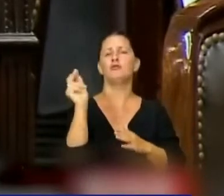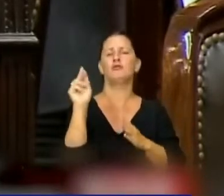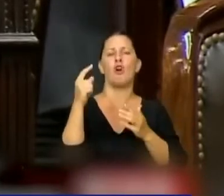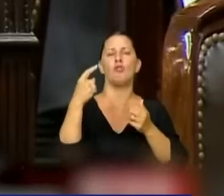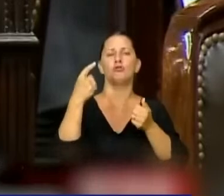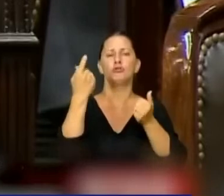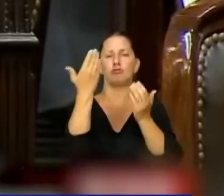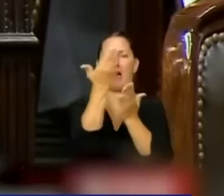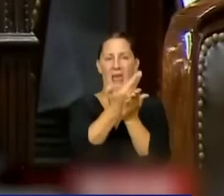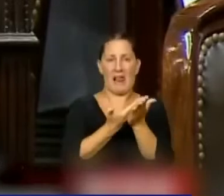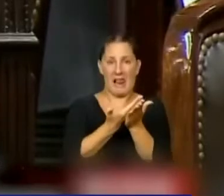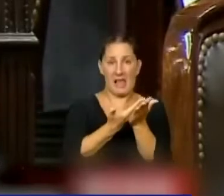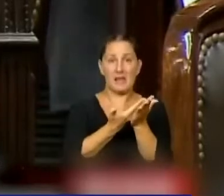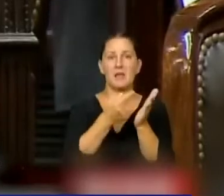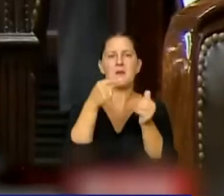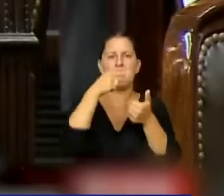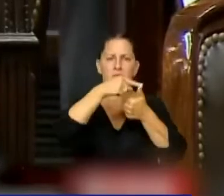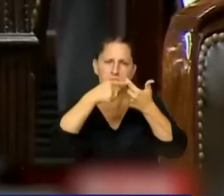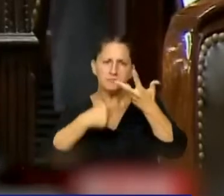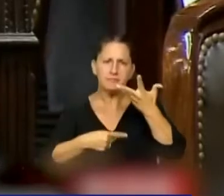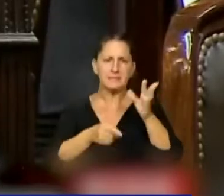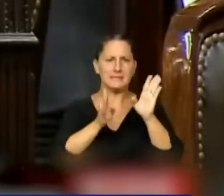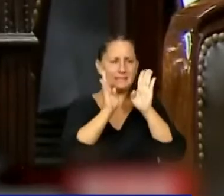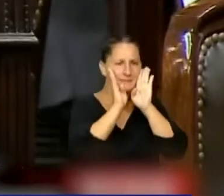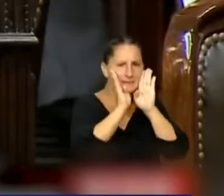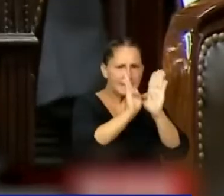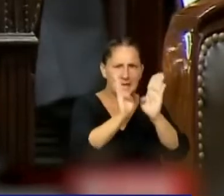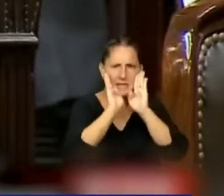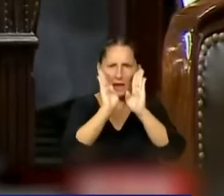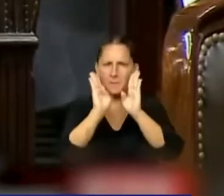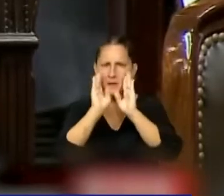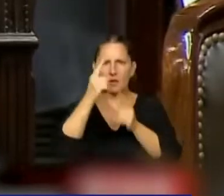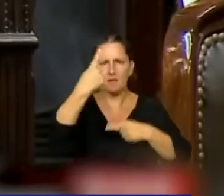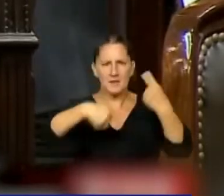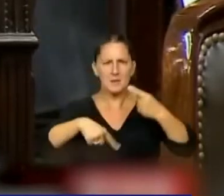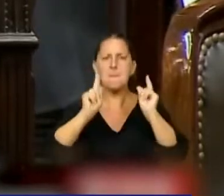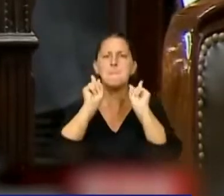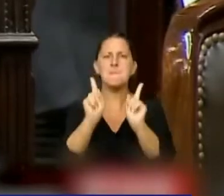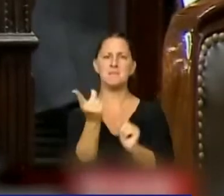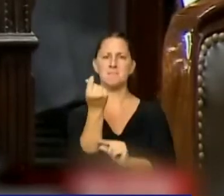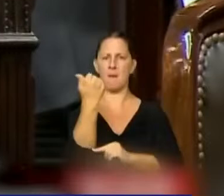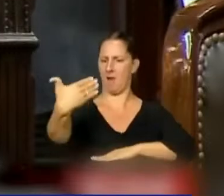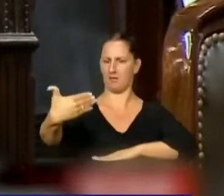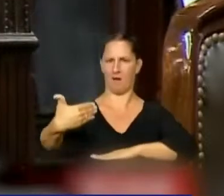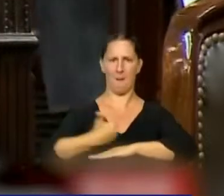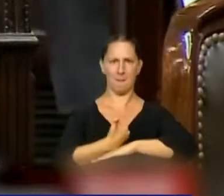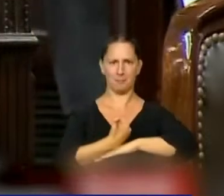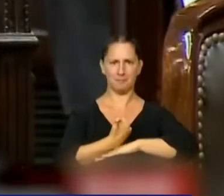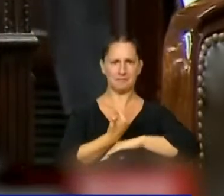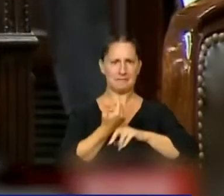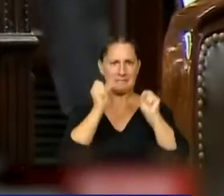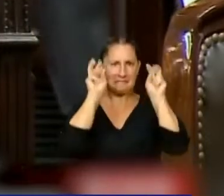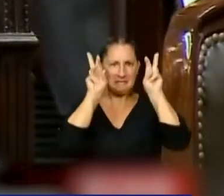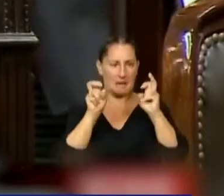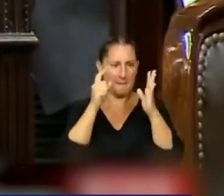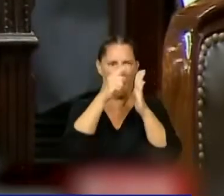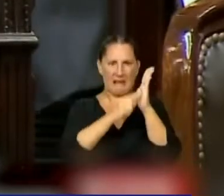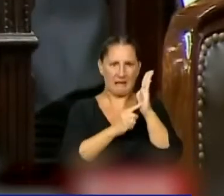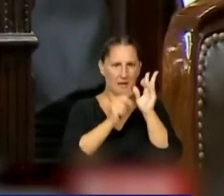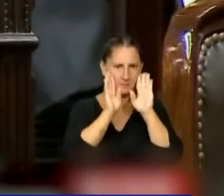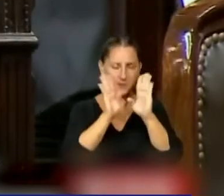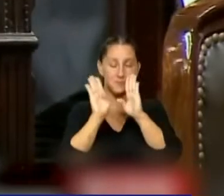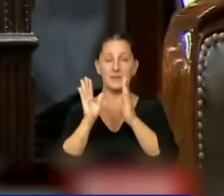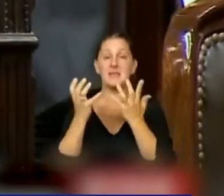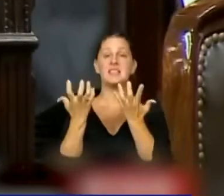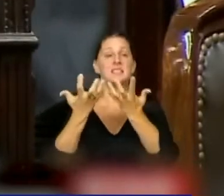también, evidentemente? Va a haber muchos candidatos seguramente en la ciudad y enfrentaré lo que